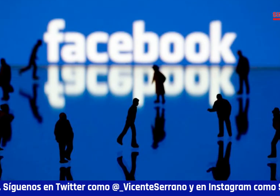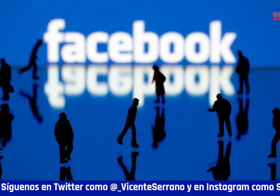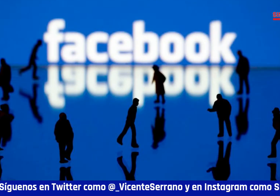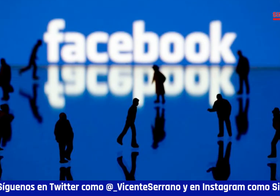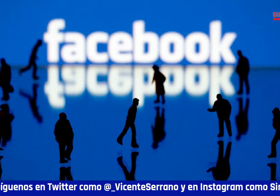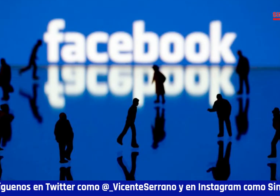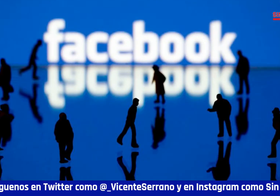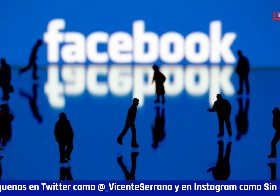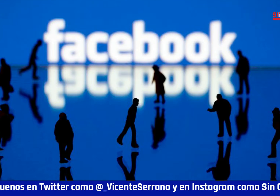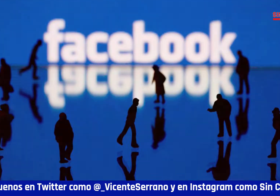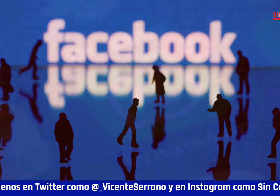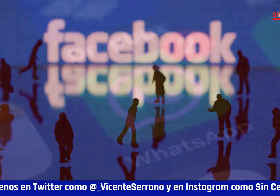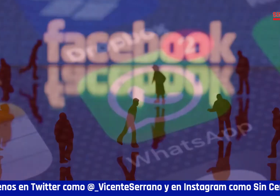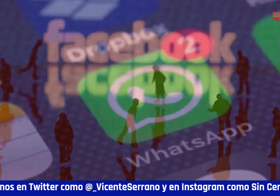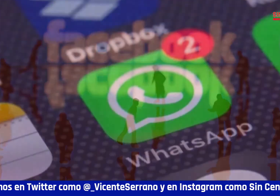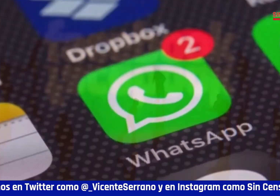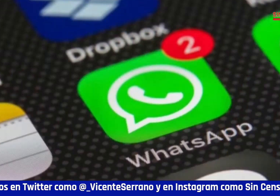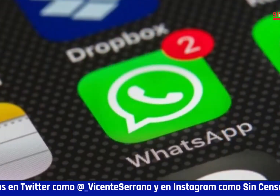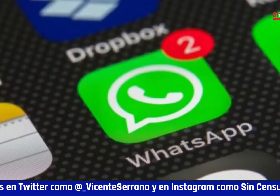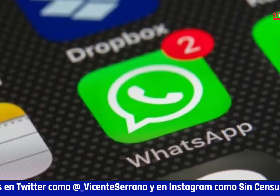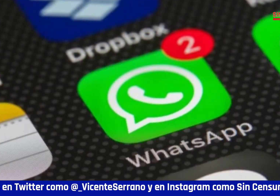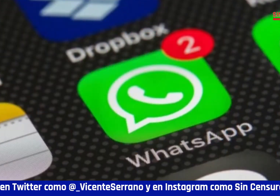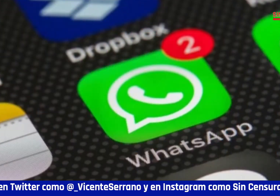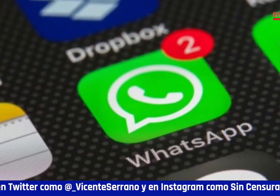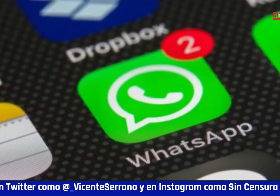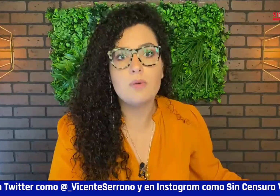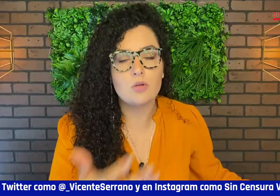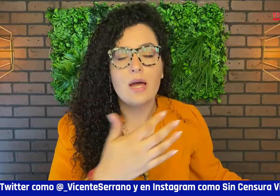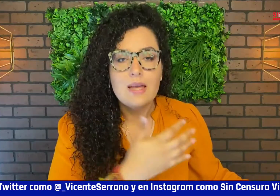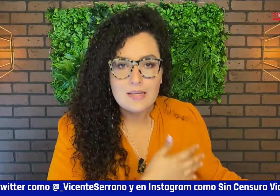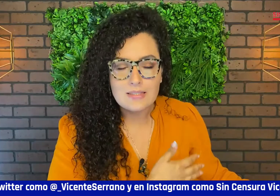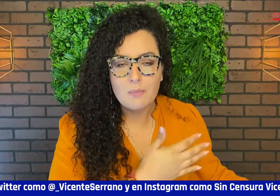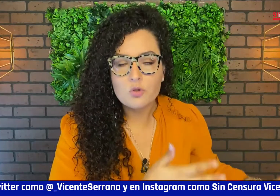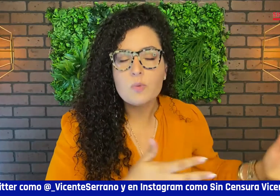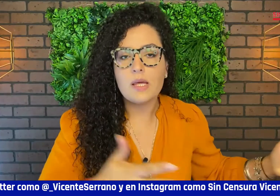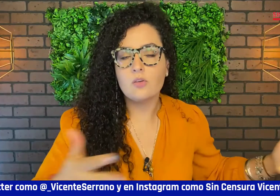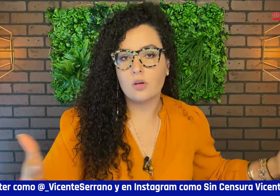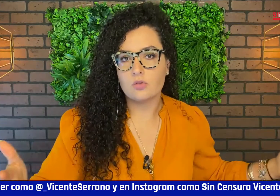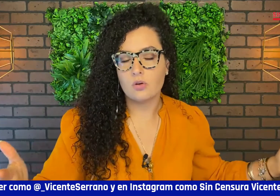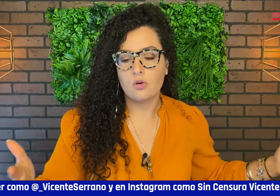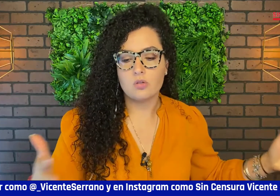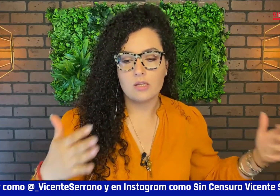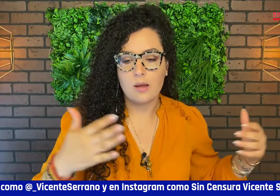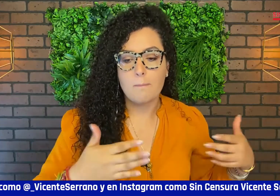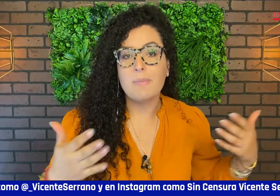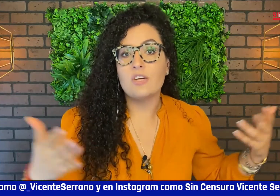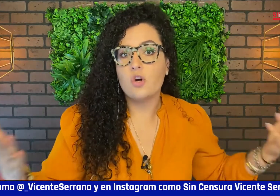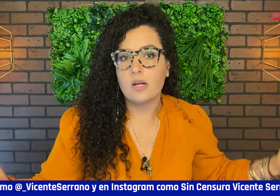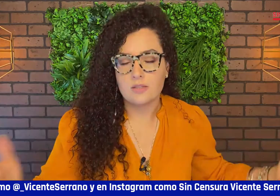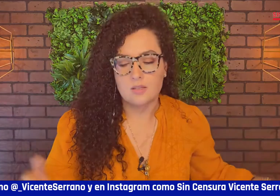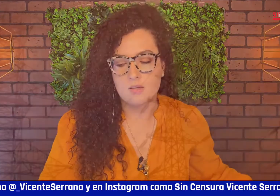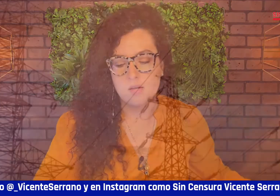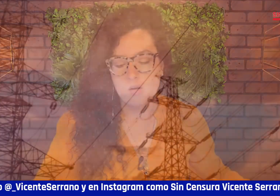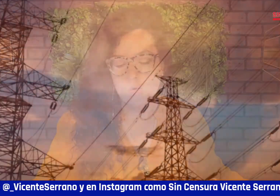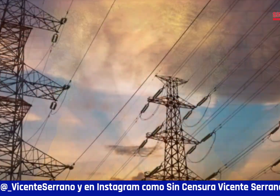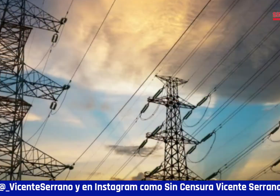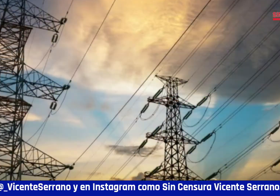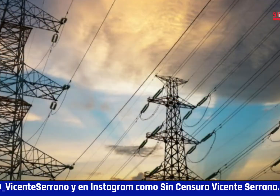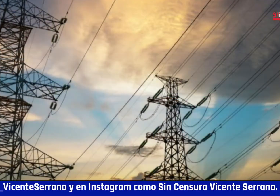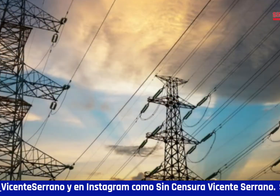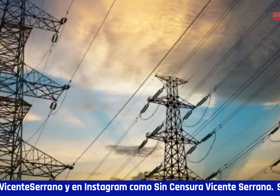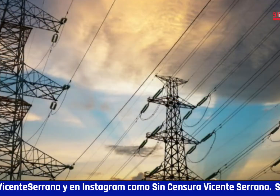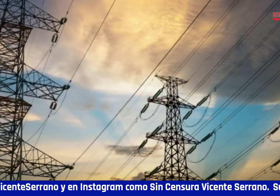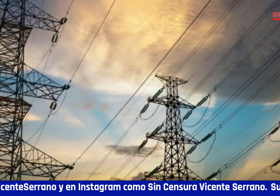imagínense quedarse sin luz, quedarse sin gas, quedarse sin energía, quedarse sin combustible. O sea, estamos viendo que son cosas mayores las que están en